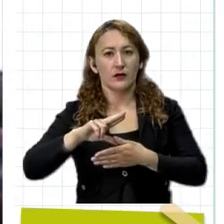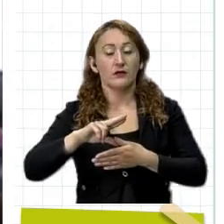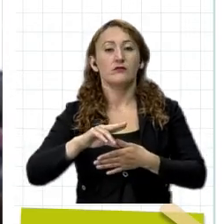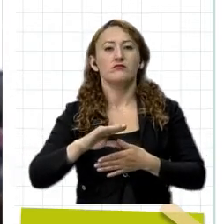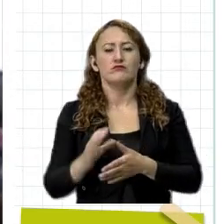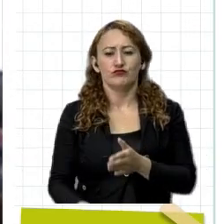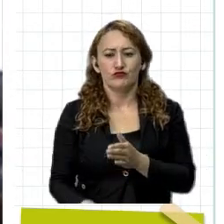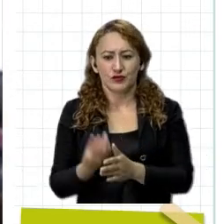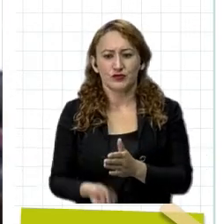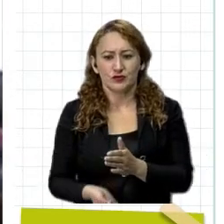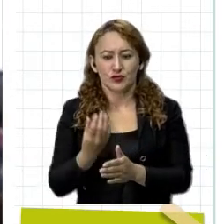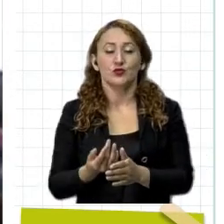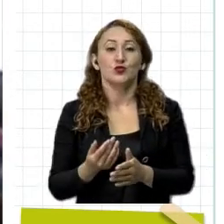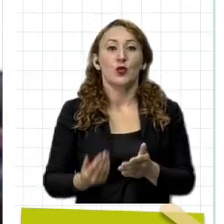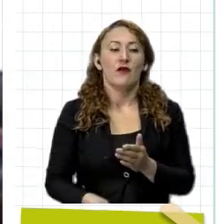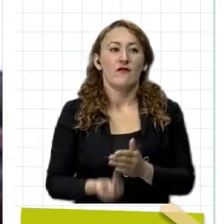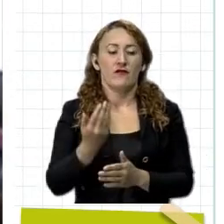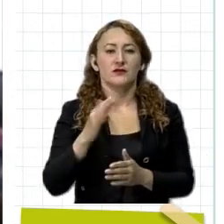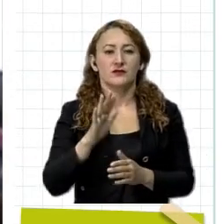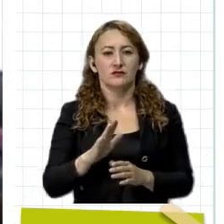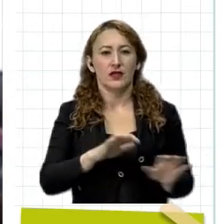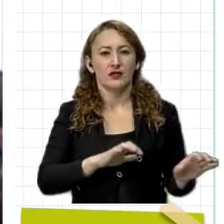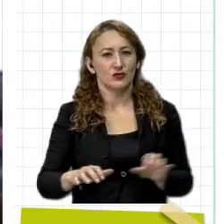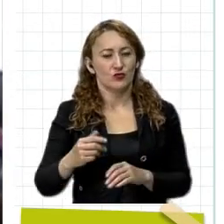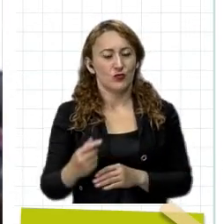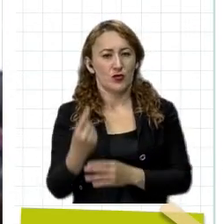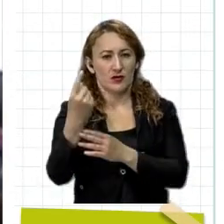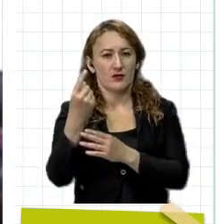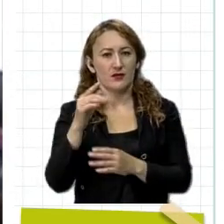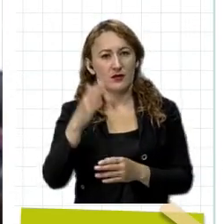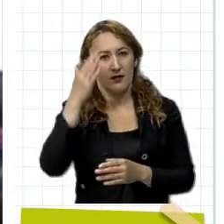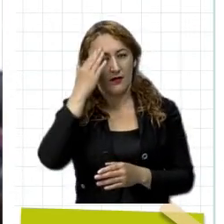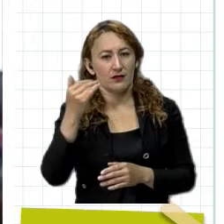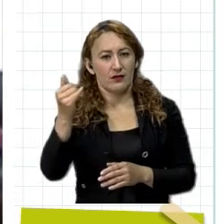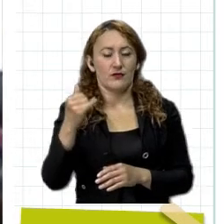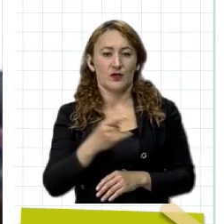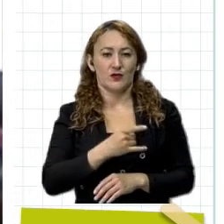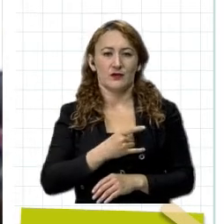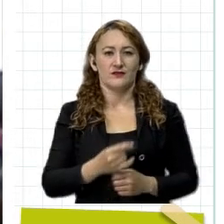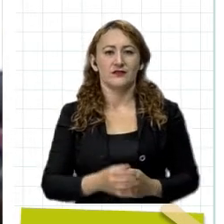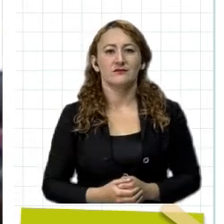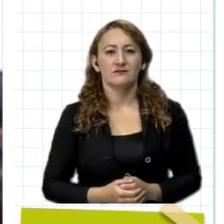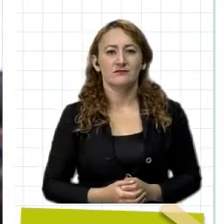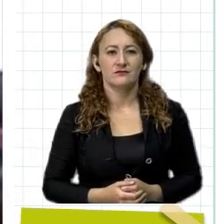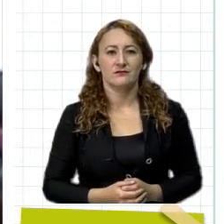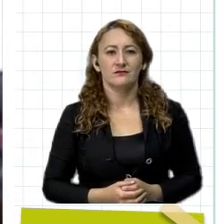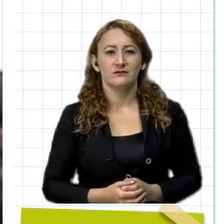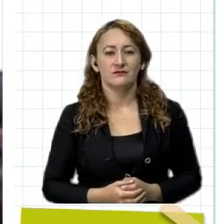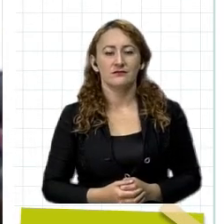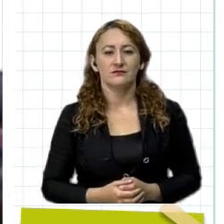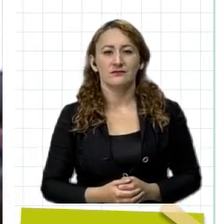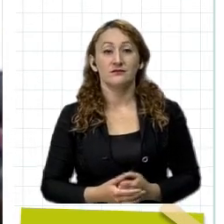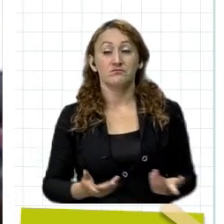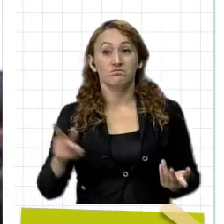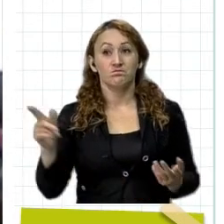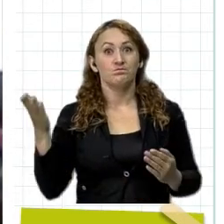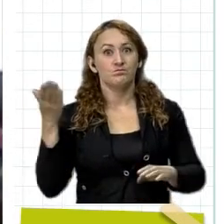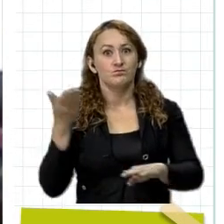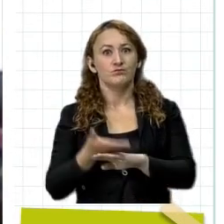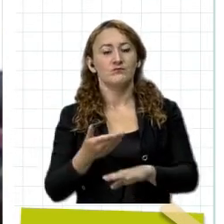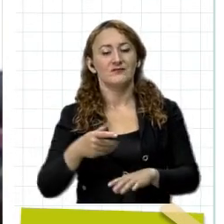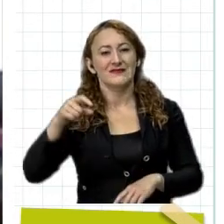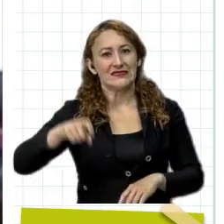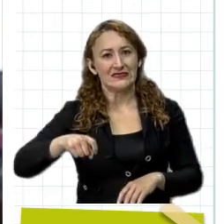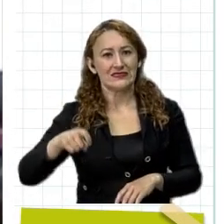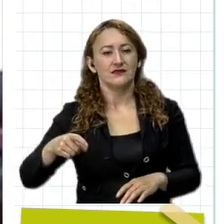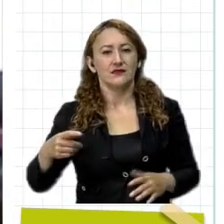producir nuevas dinámicas de acción política y académica en la universidad. Ellas plantean la necesidad de